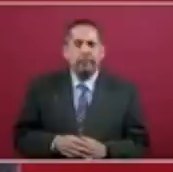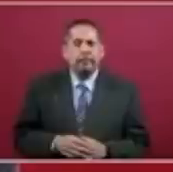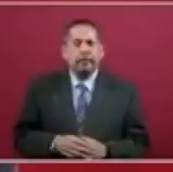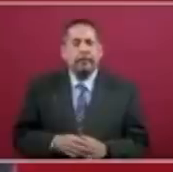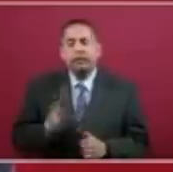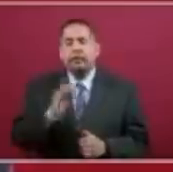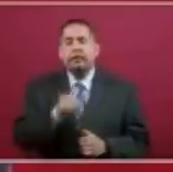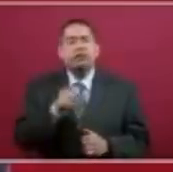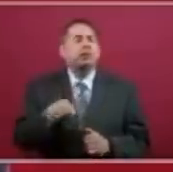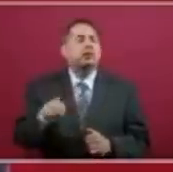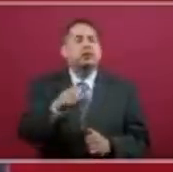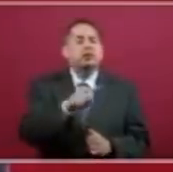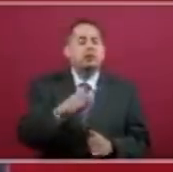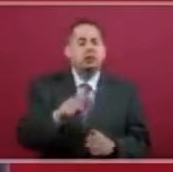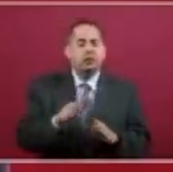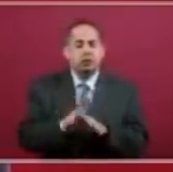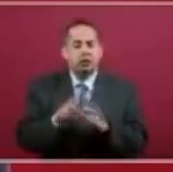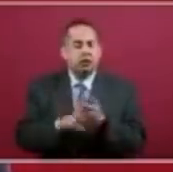ustedes